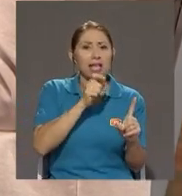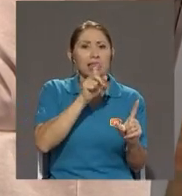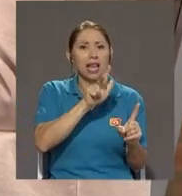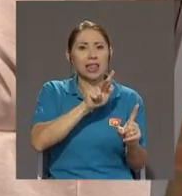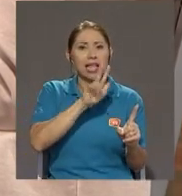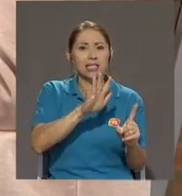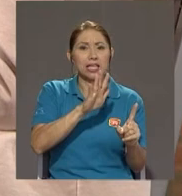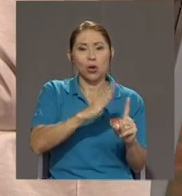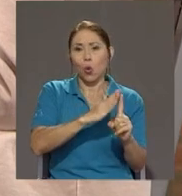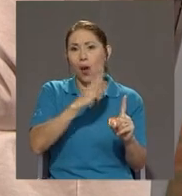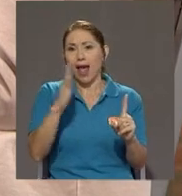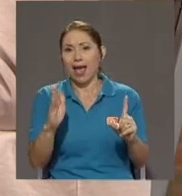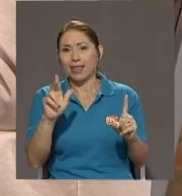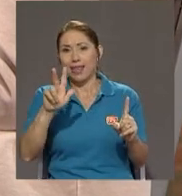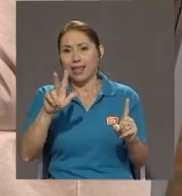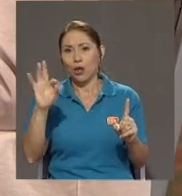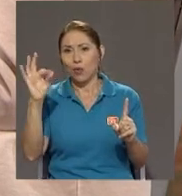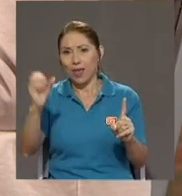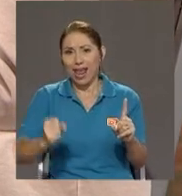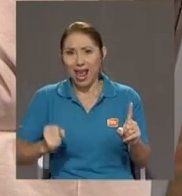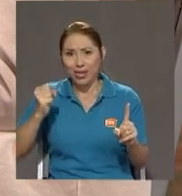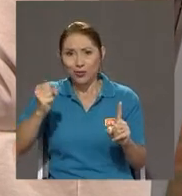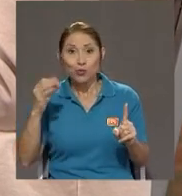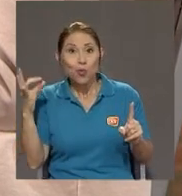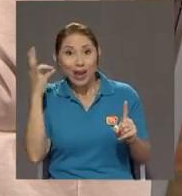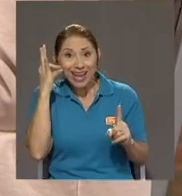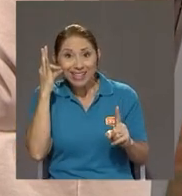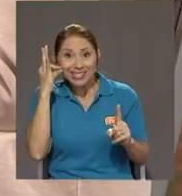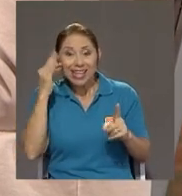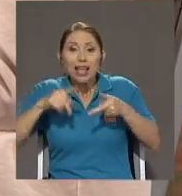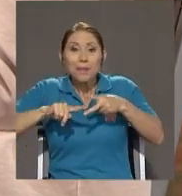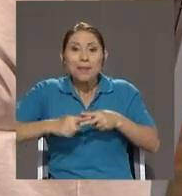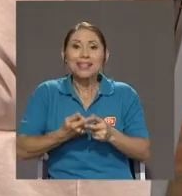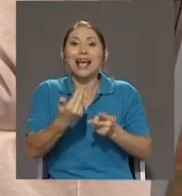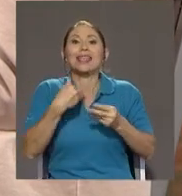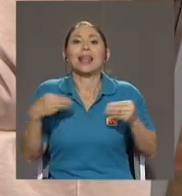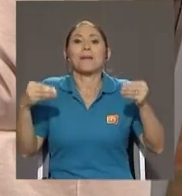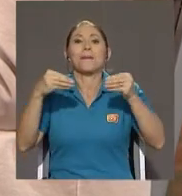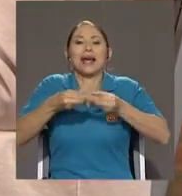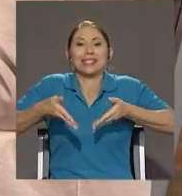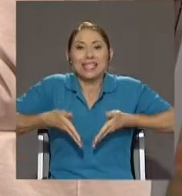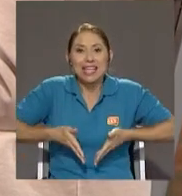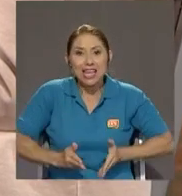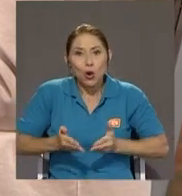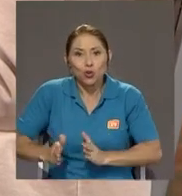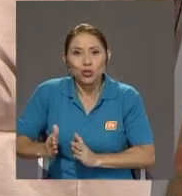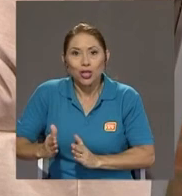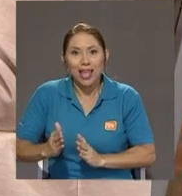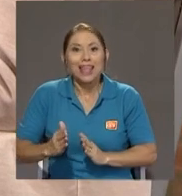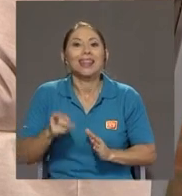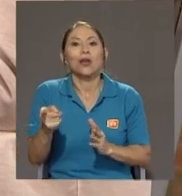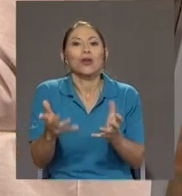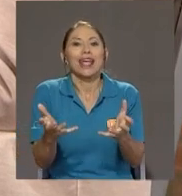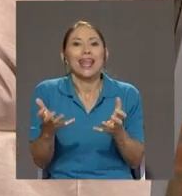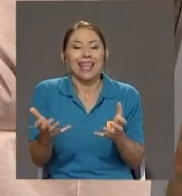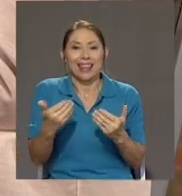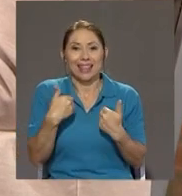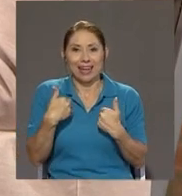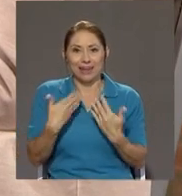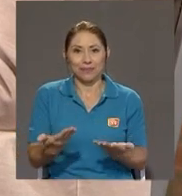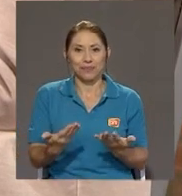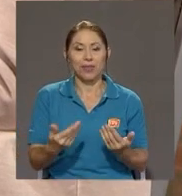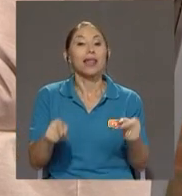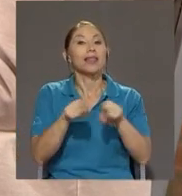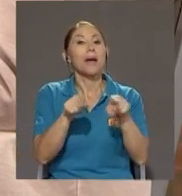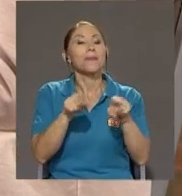las mujeres ya empiezan a tener más hijos de los que efectivamente querían tener, ¿verdad? Y hay también diferencias con respecto a